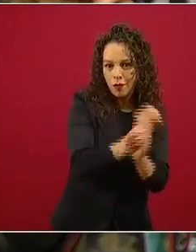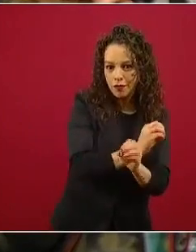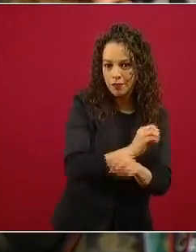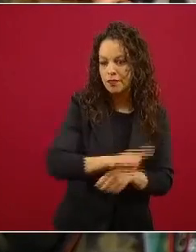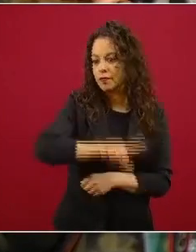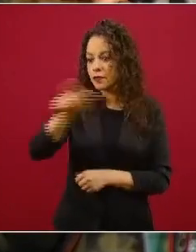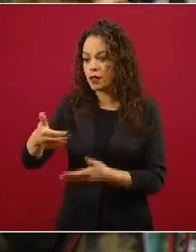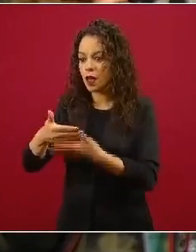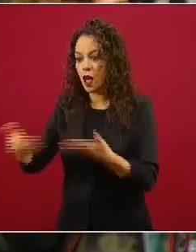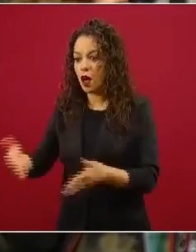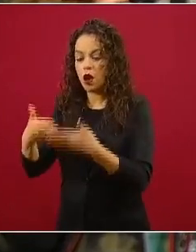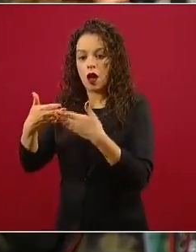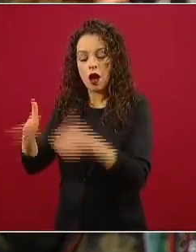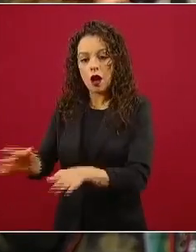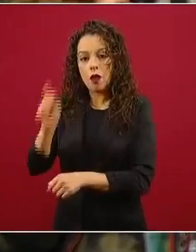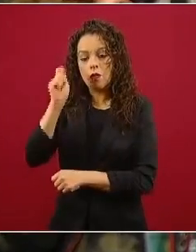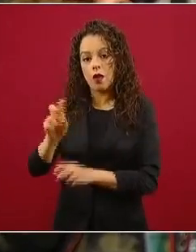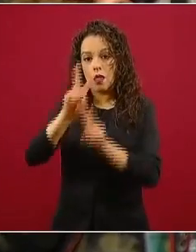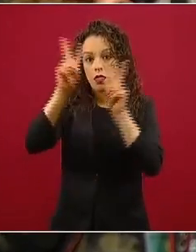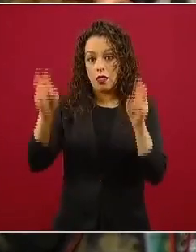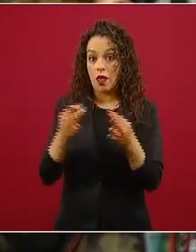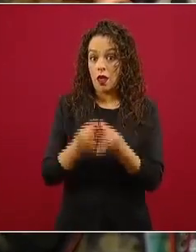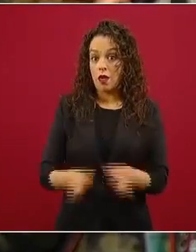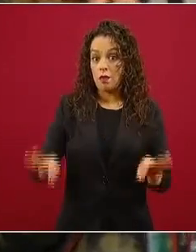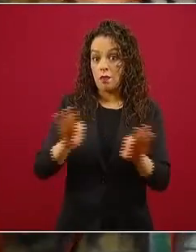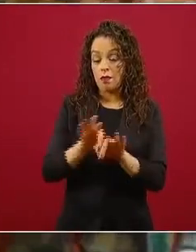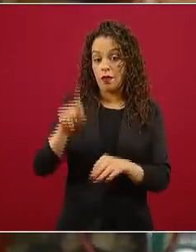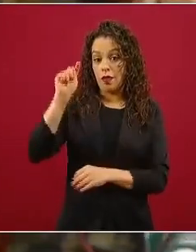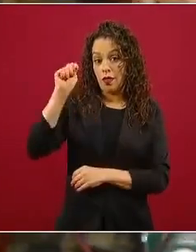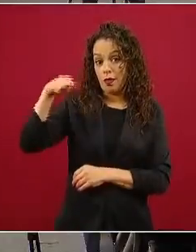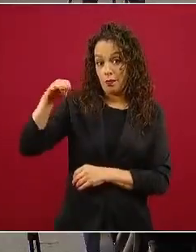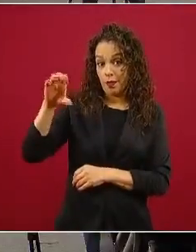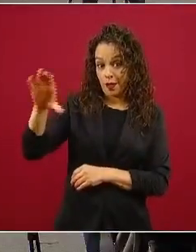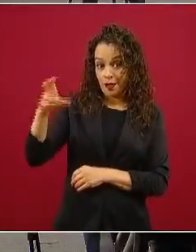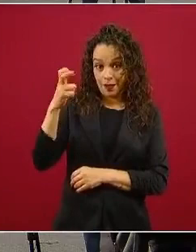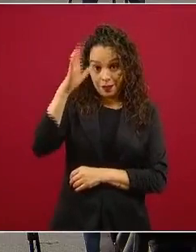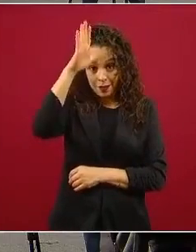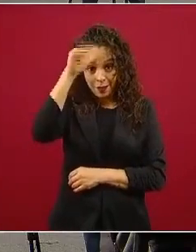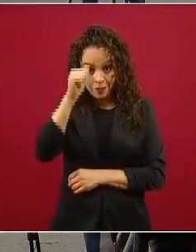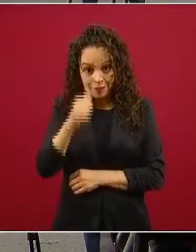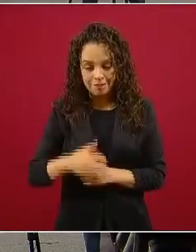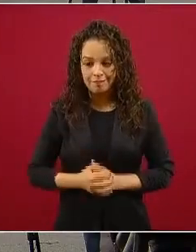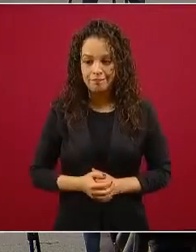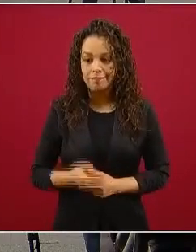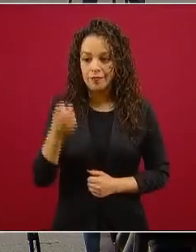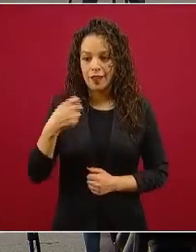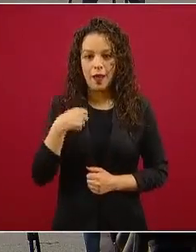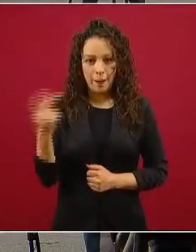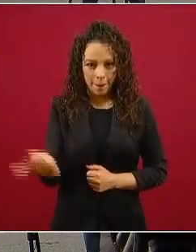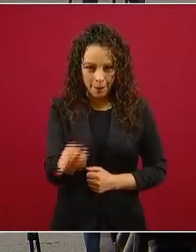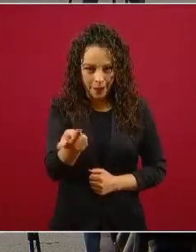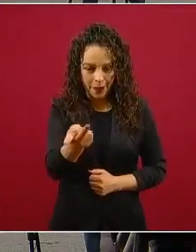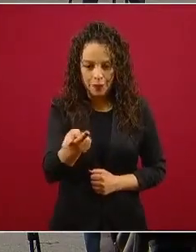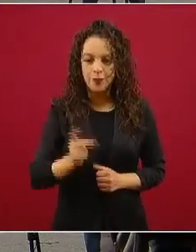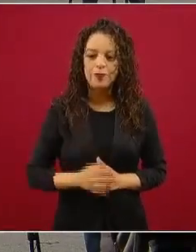de un tema tan importante como el tratado? Esa es mi pregunta. Pues